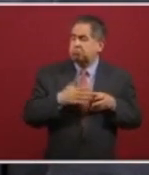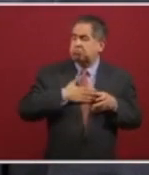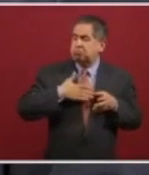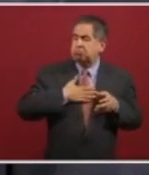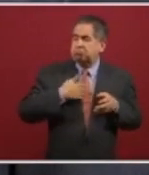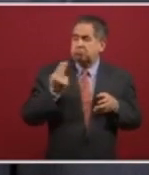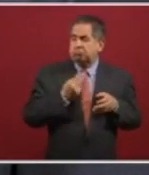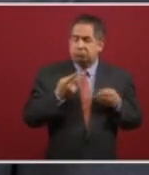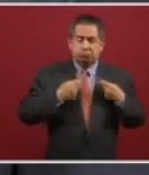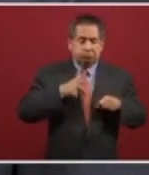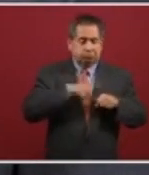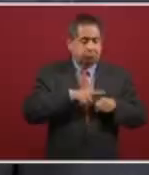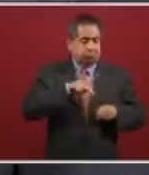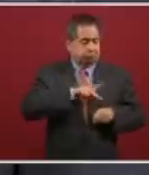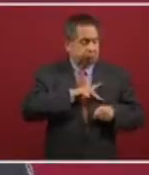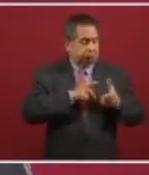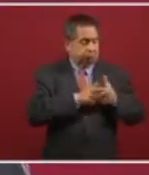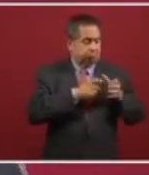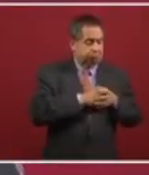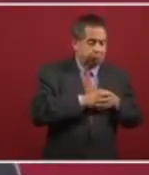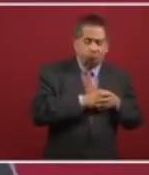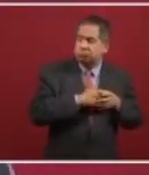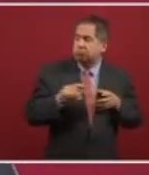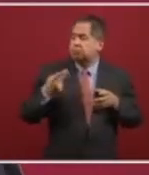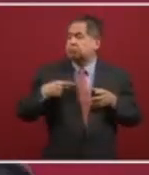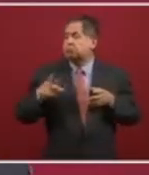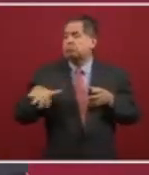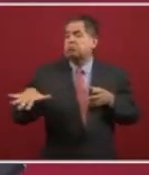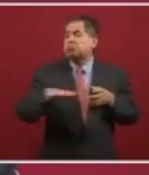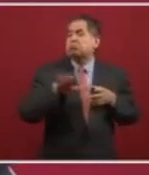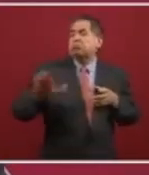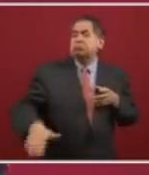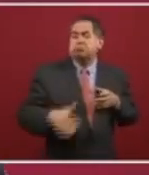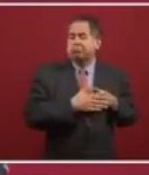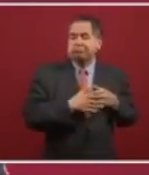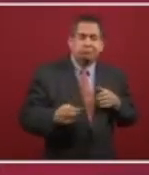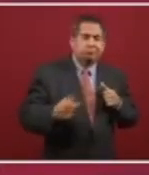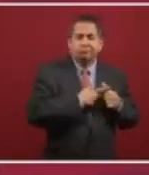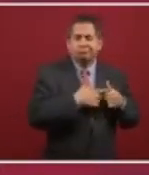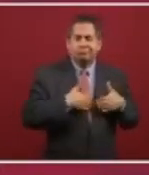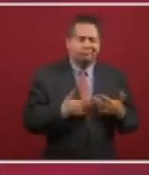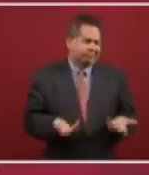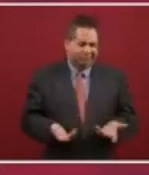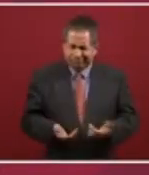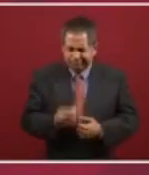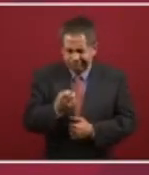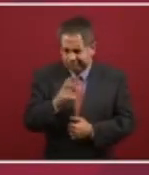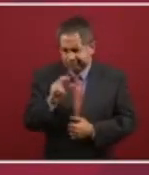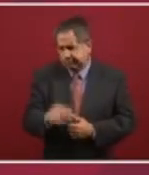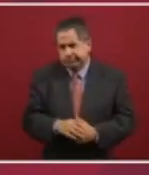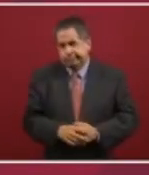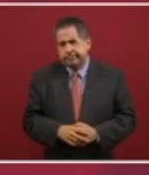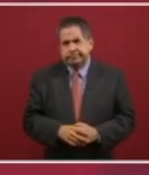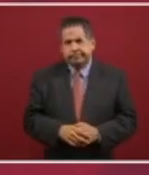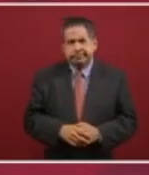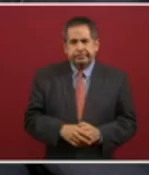o el interés de grupos por encima del interés de la nación?